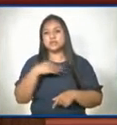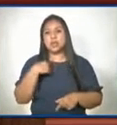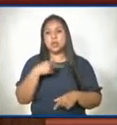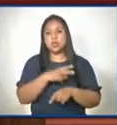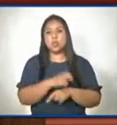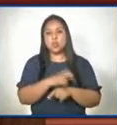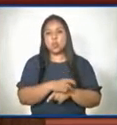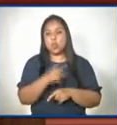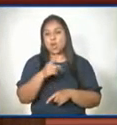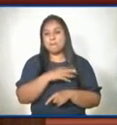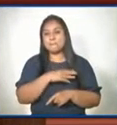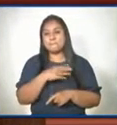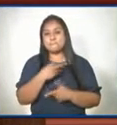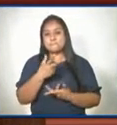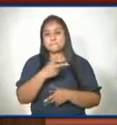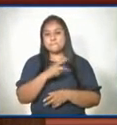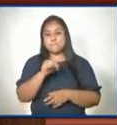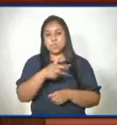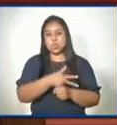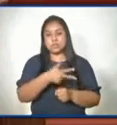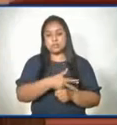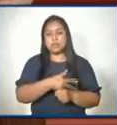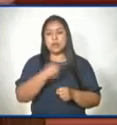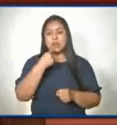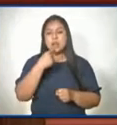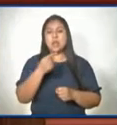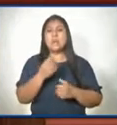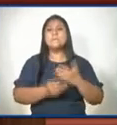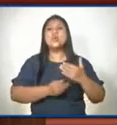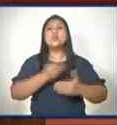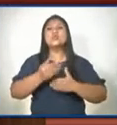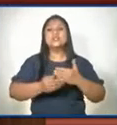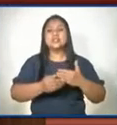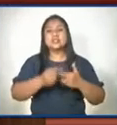Guatemala. El proceso es que